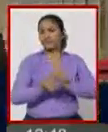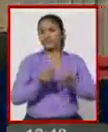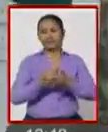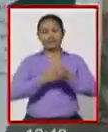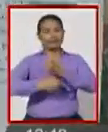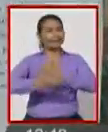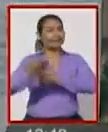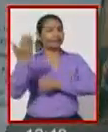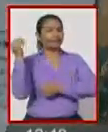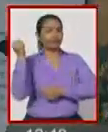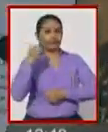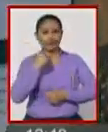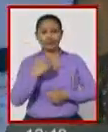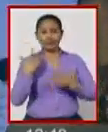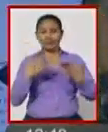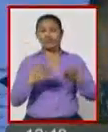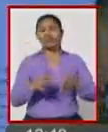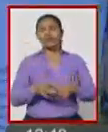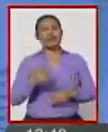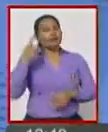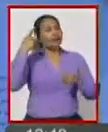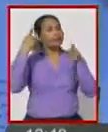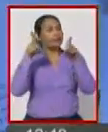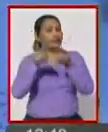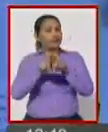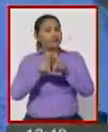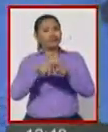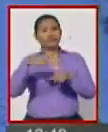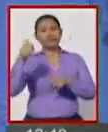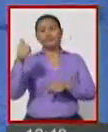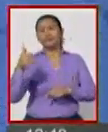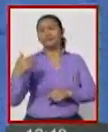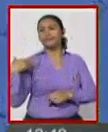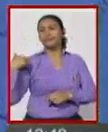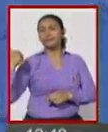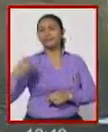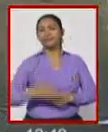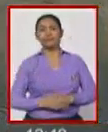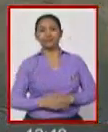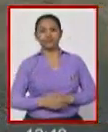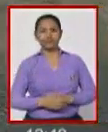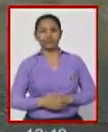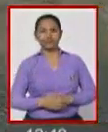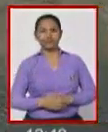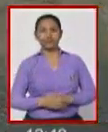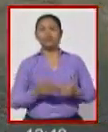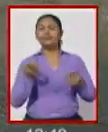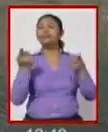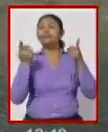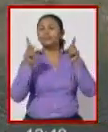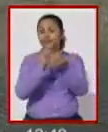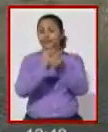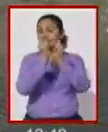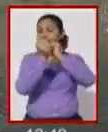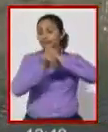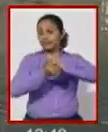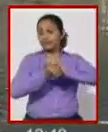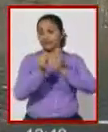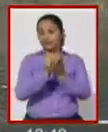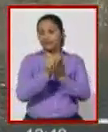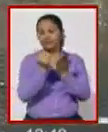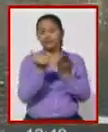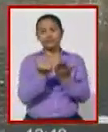embargo, el año 2010 se había consensuado el monto con otros propietarios. El minuto que yo cambie esta